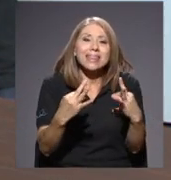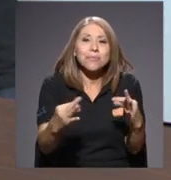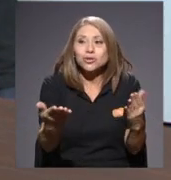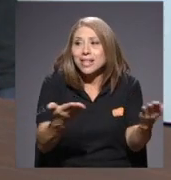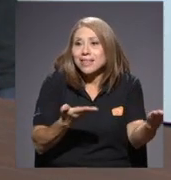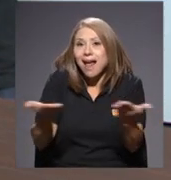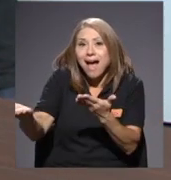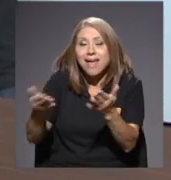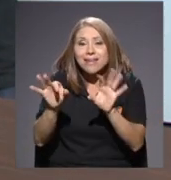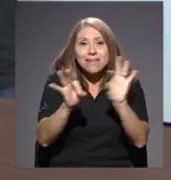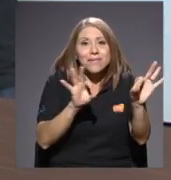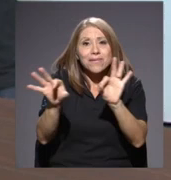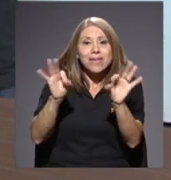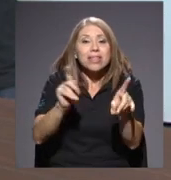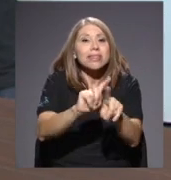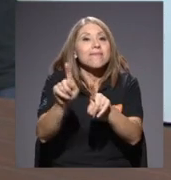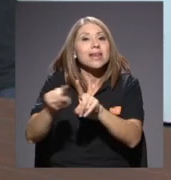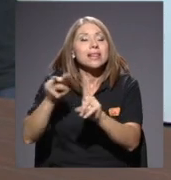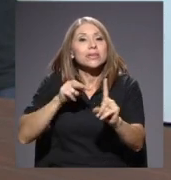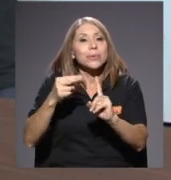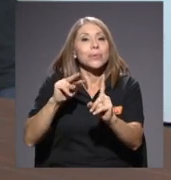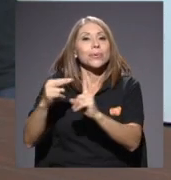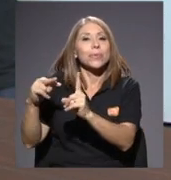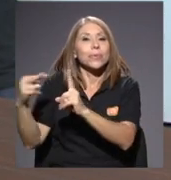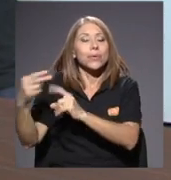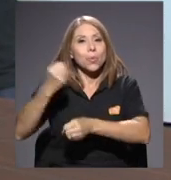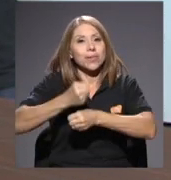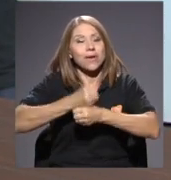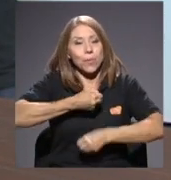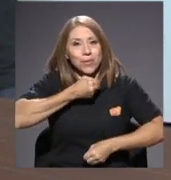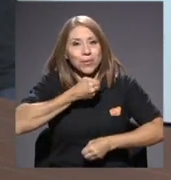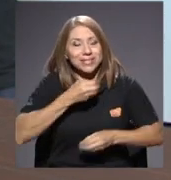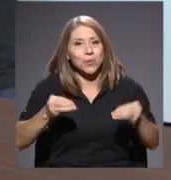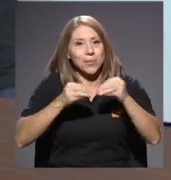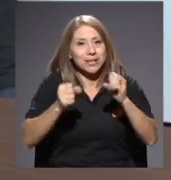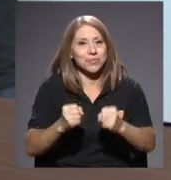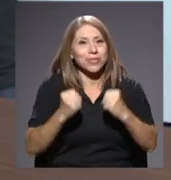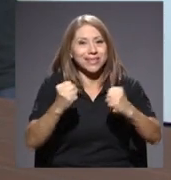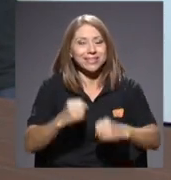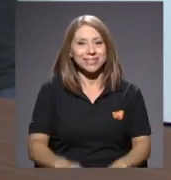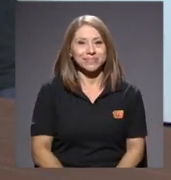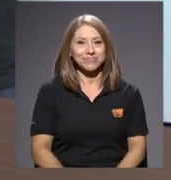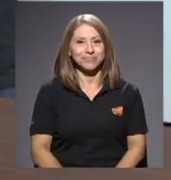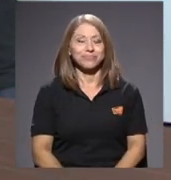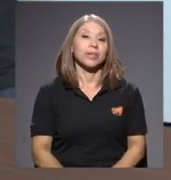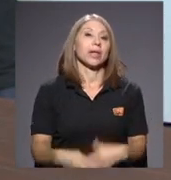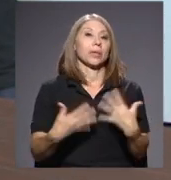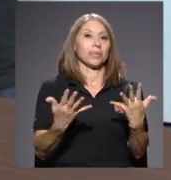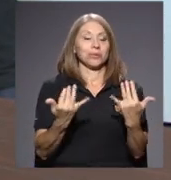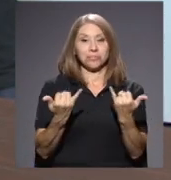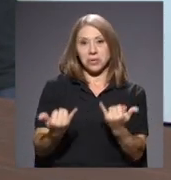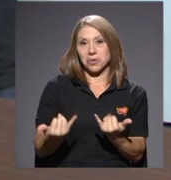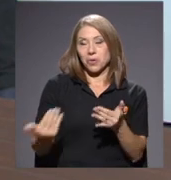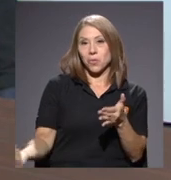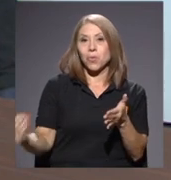voces y hacer un ejercicio periodístico más potente. Me voy otra vez al gran tema que estabas